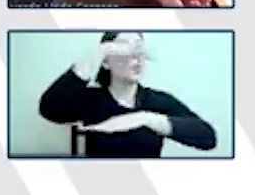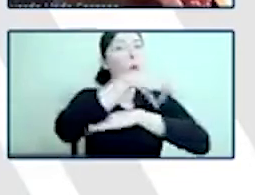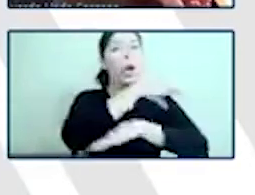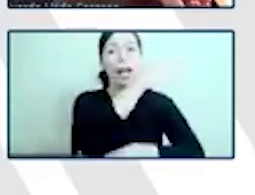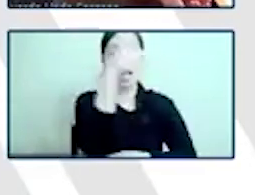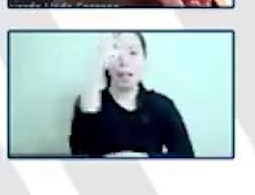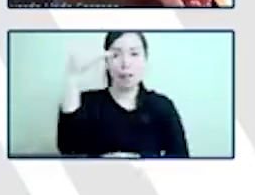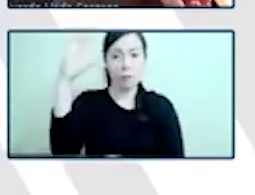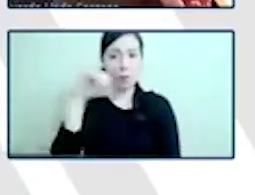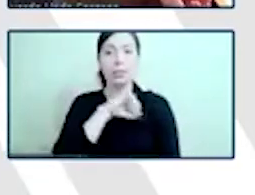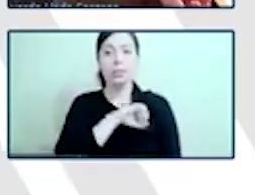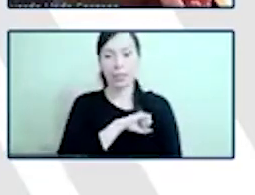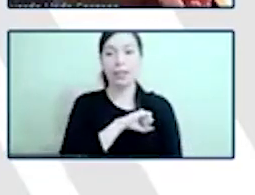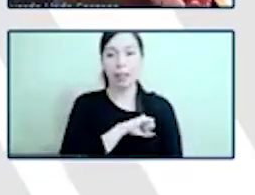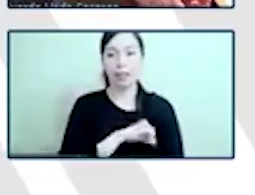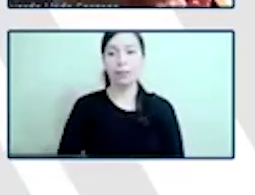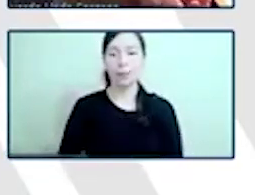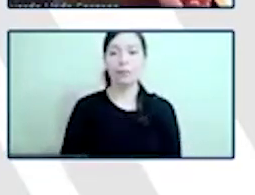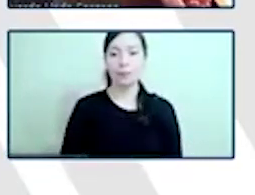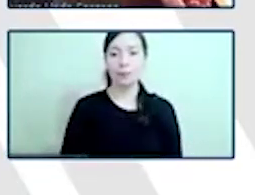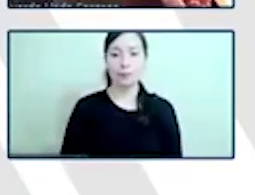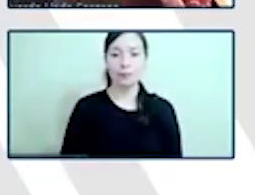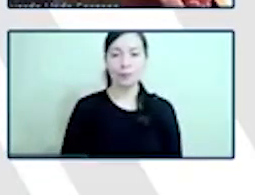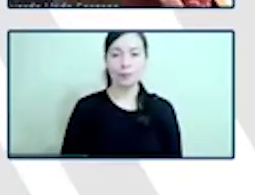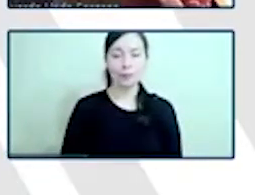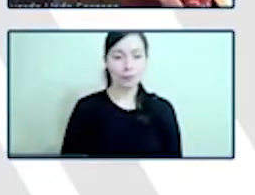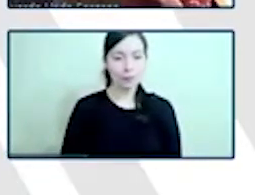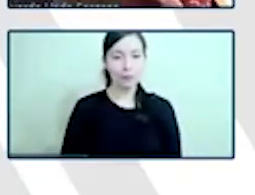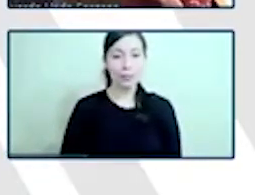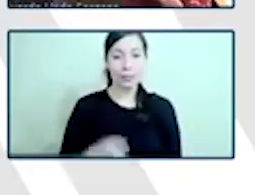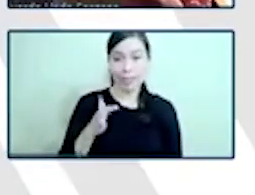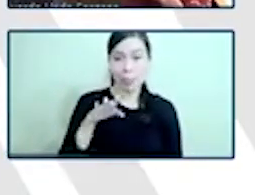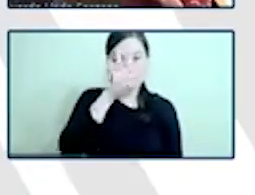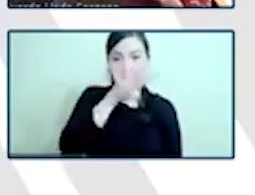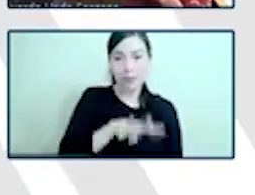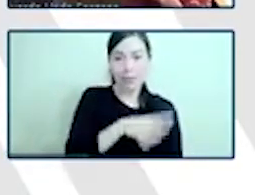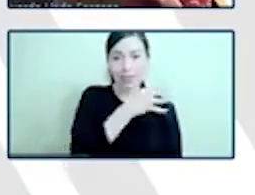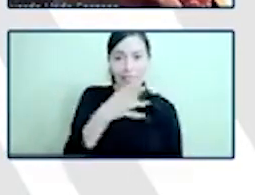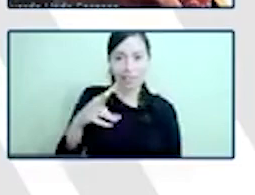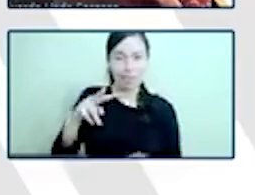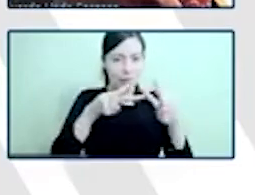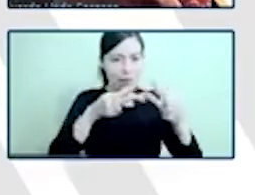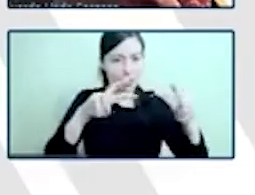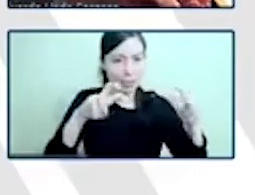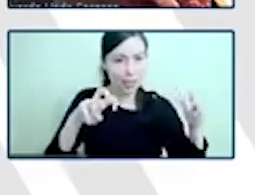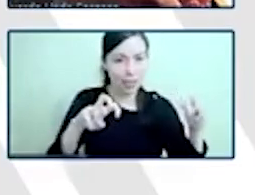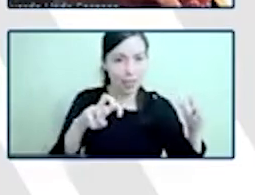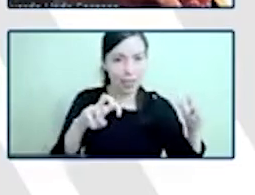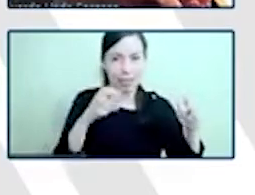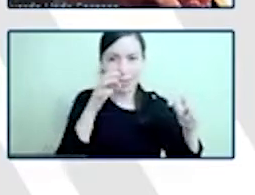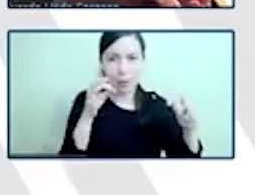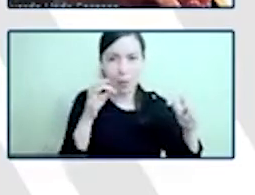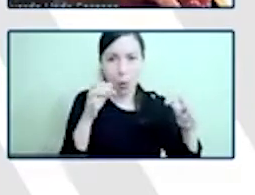Santiago. Pero si seguimos analizando las tablas, porque nos falta un punto, dijimos que Chile había aportado